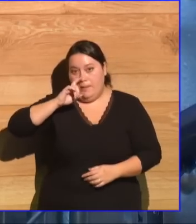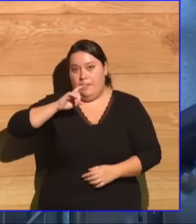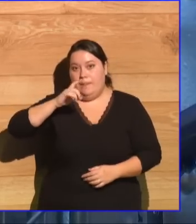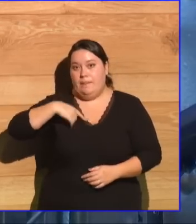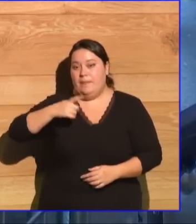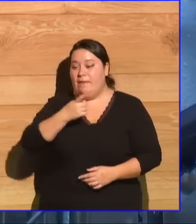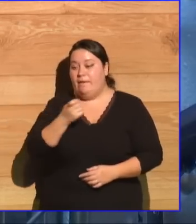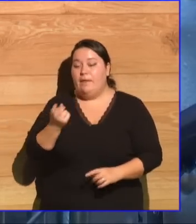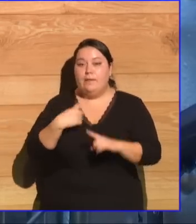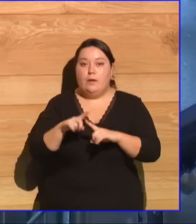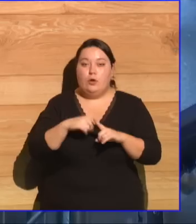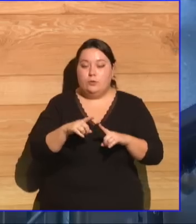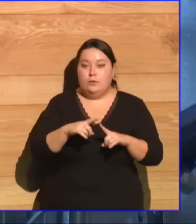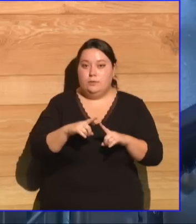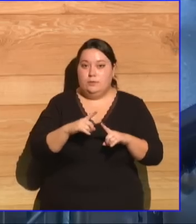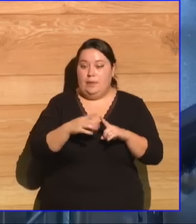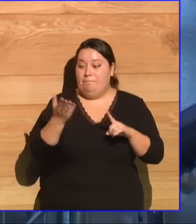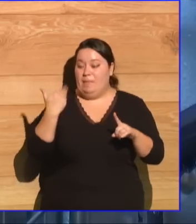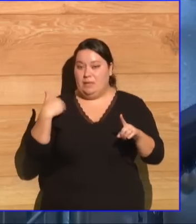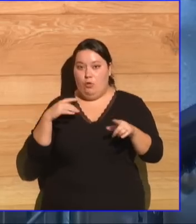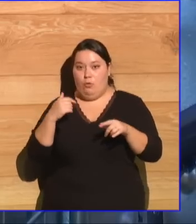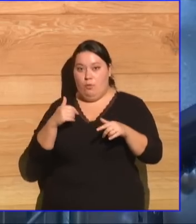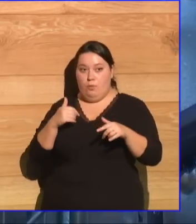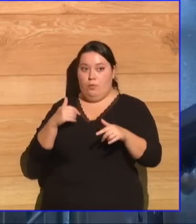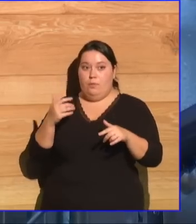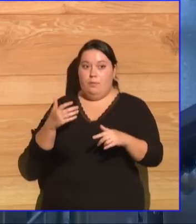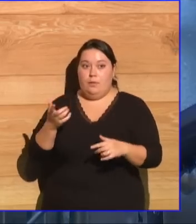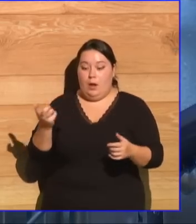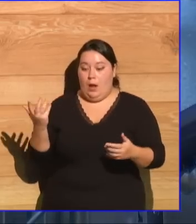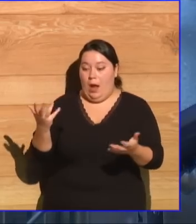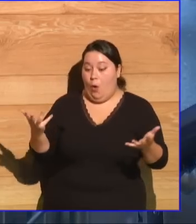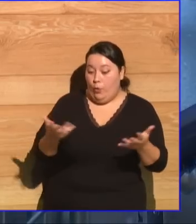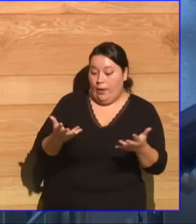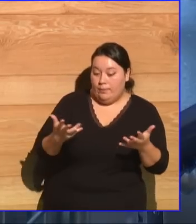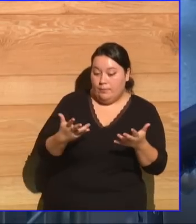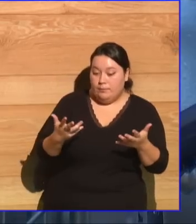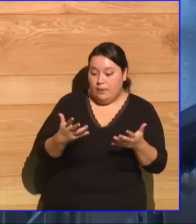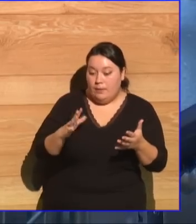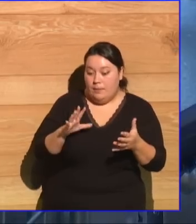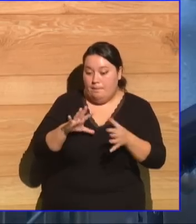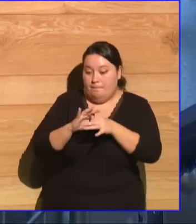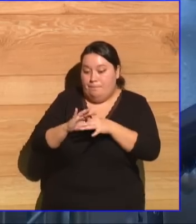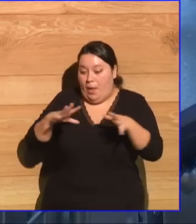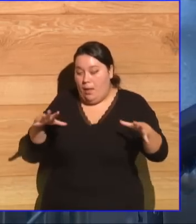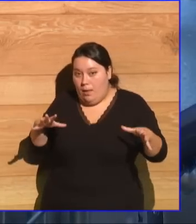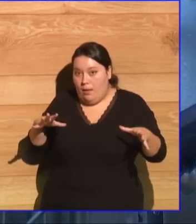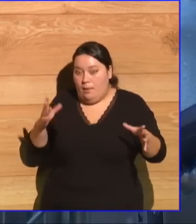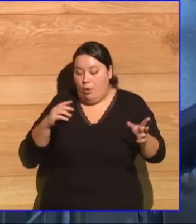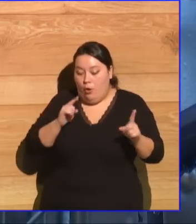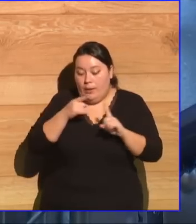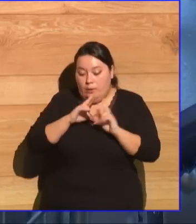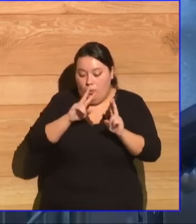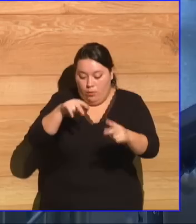atrás lo aparentemente urgente para ser capaz de encontrar dentro de uno mismo